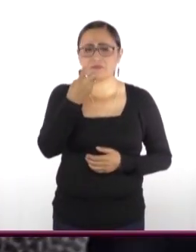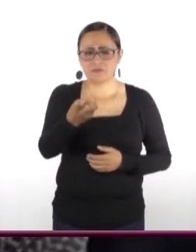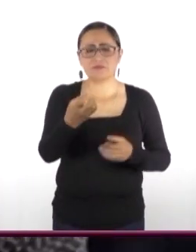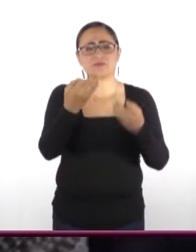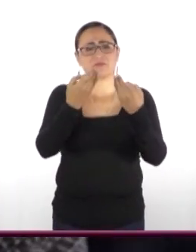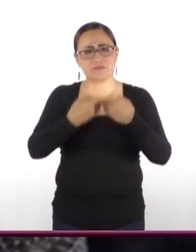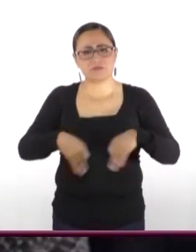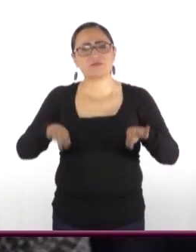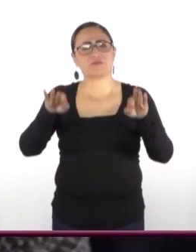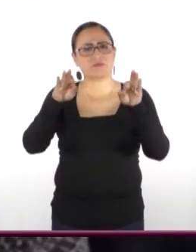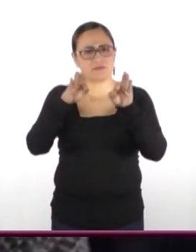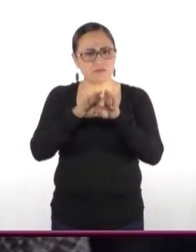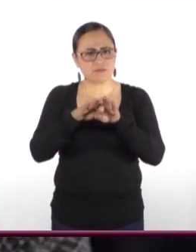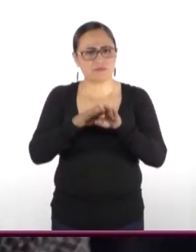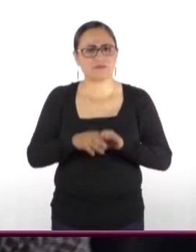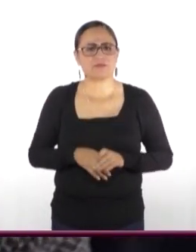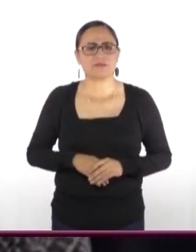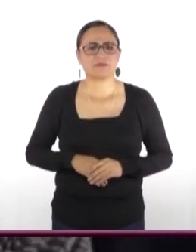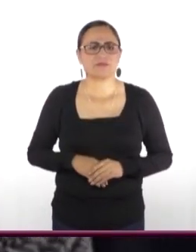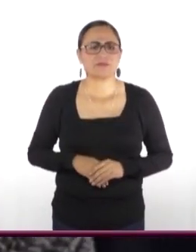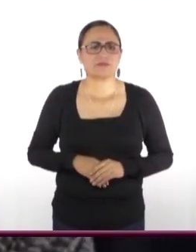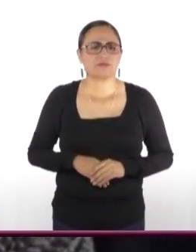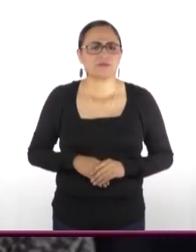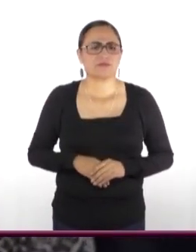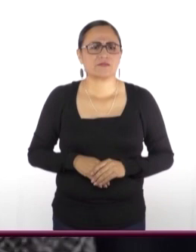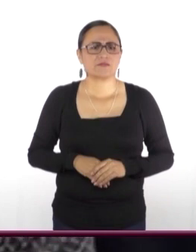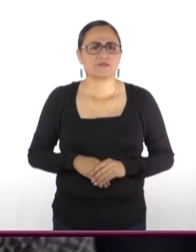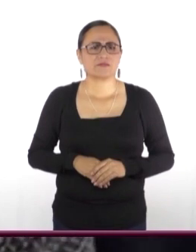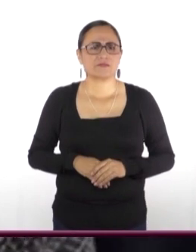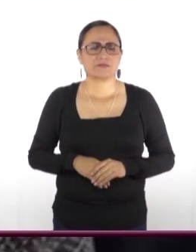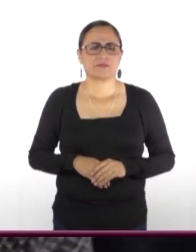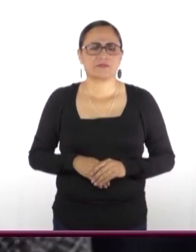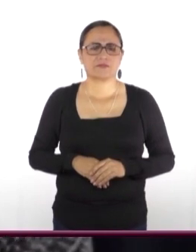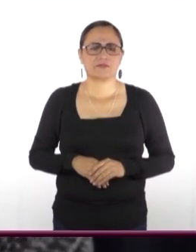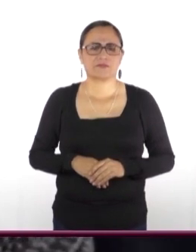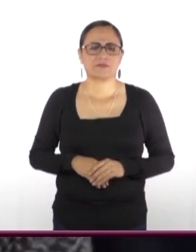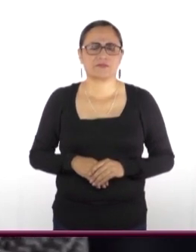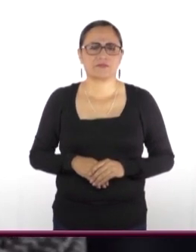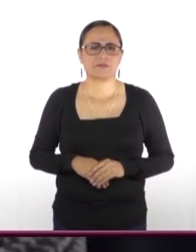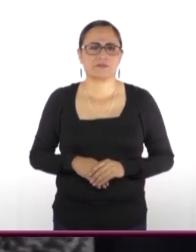eso es fundamental, como decía, para